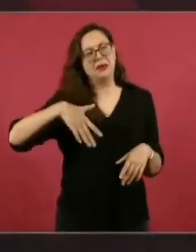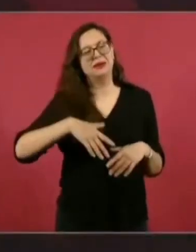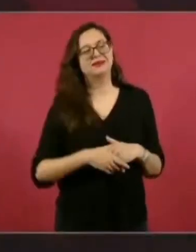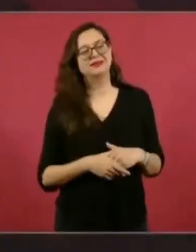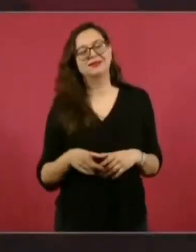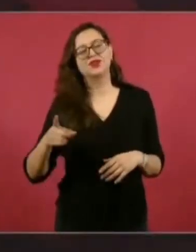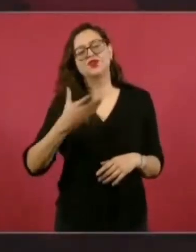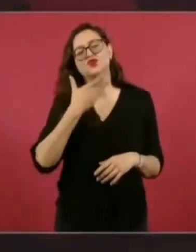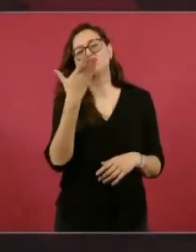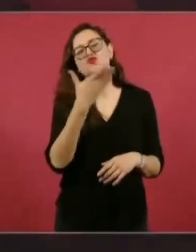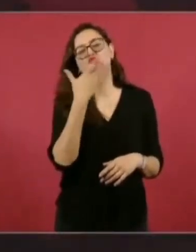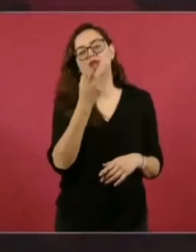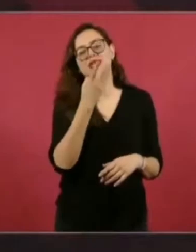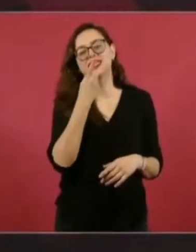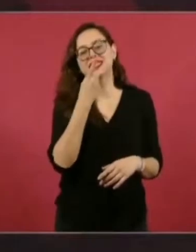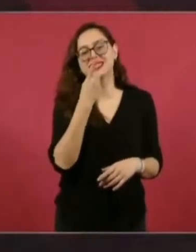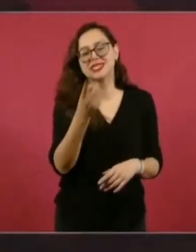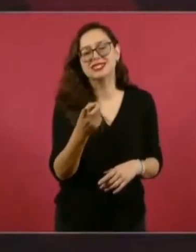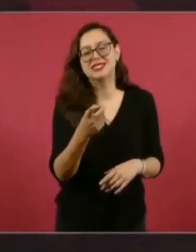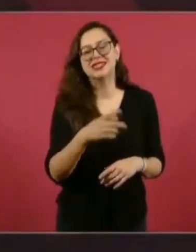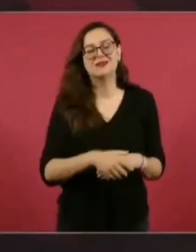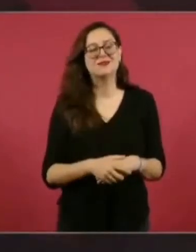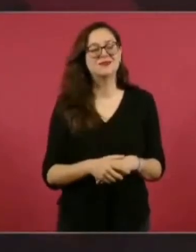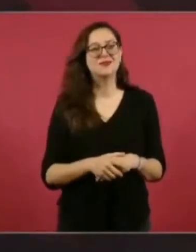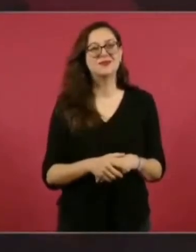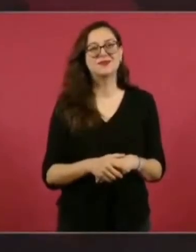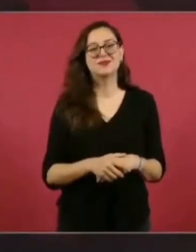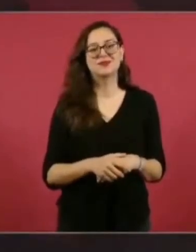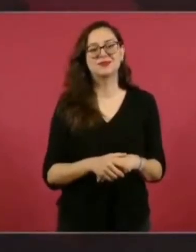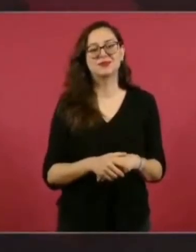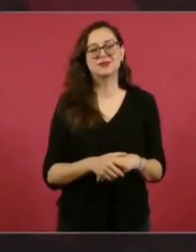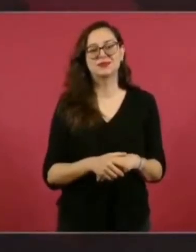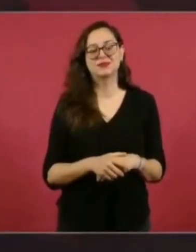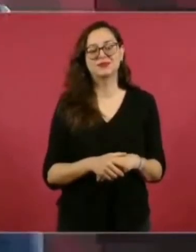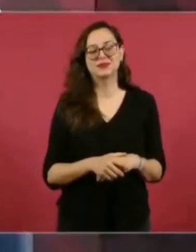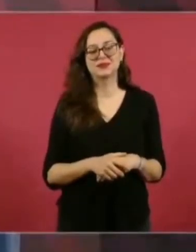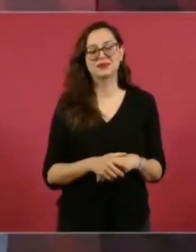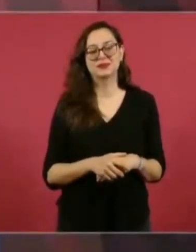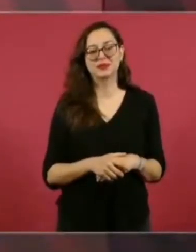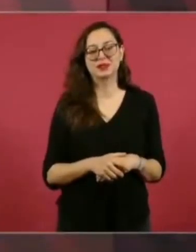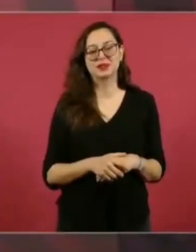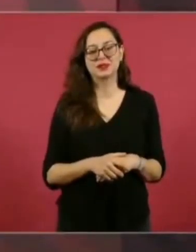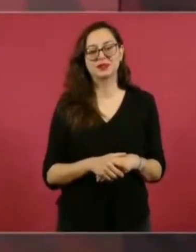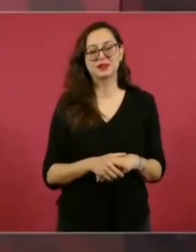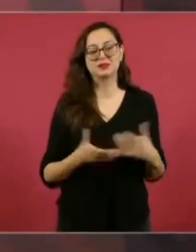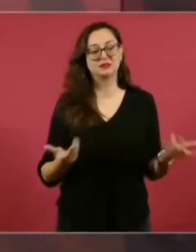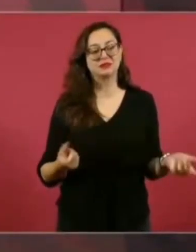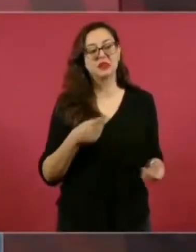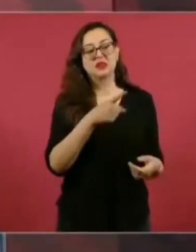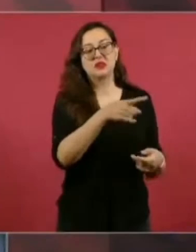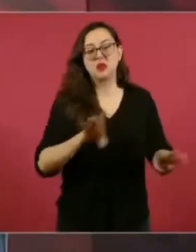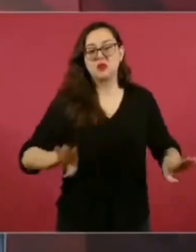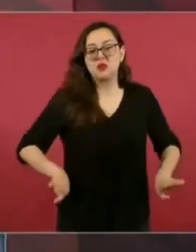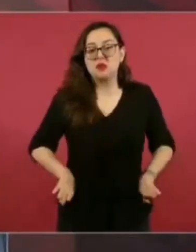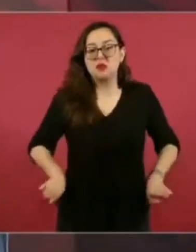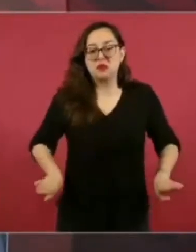como el decir, solo dan a conocer lo que les conviene.